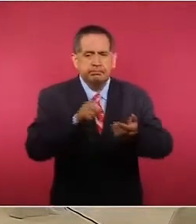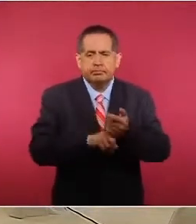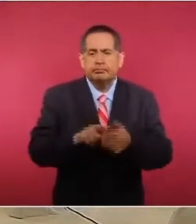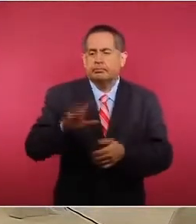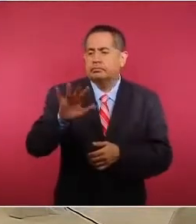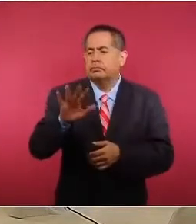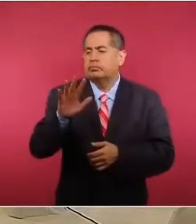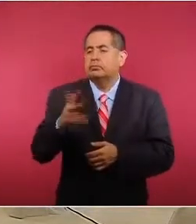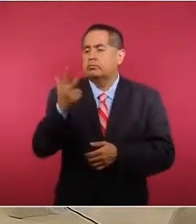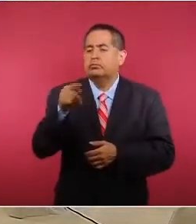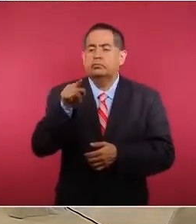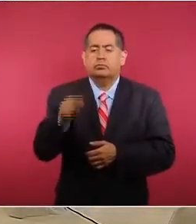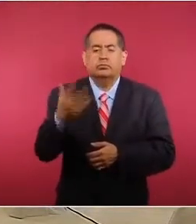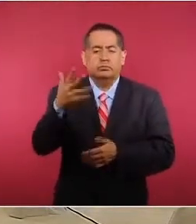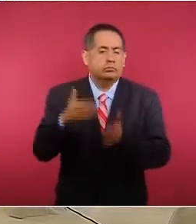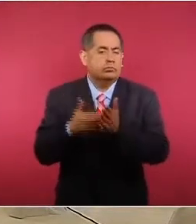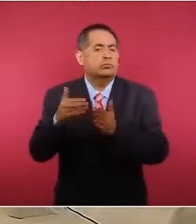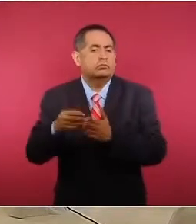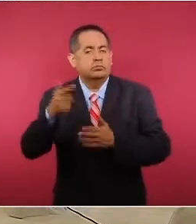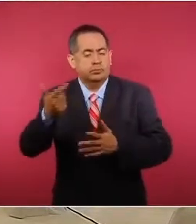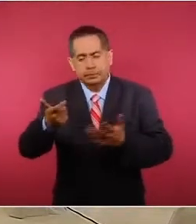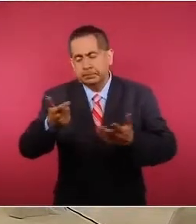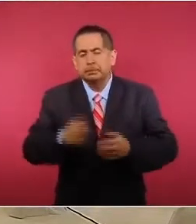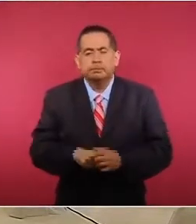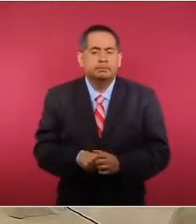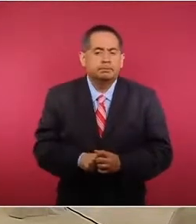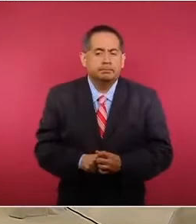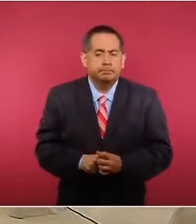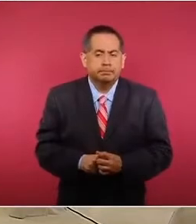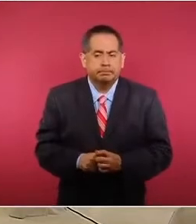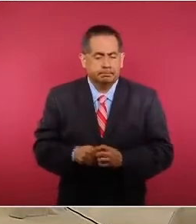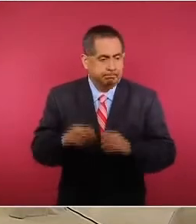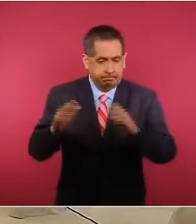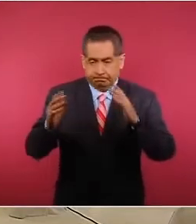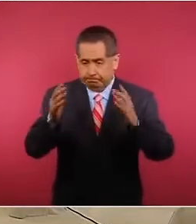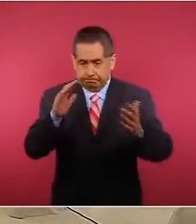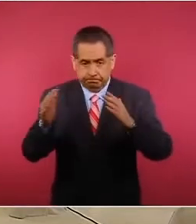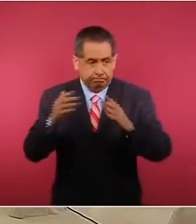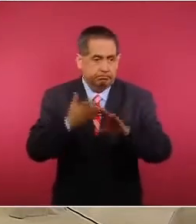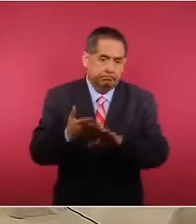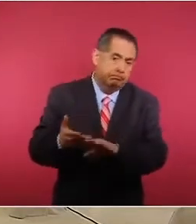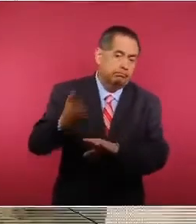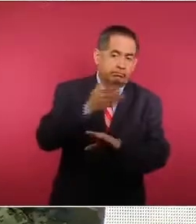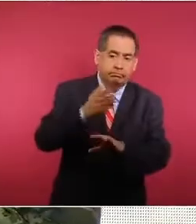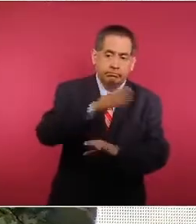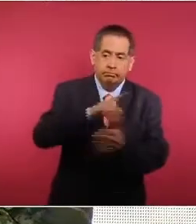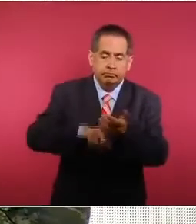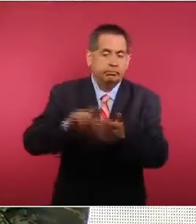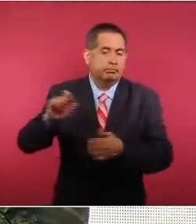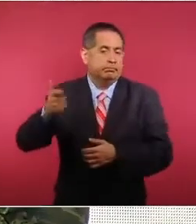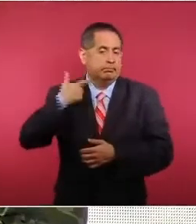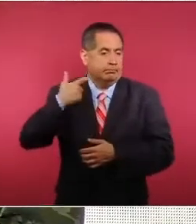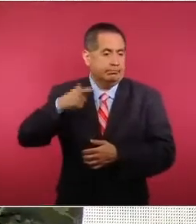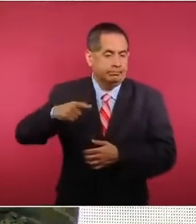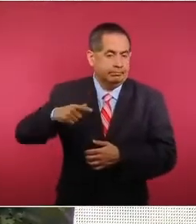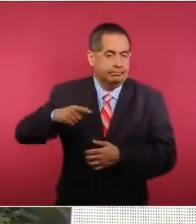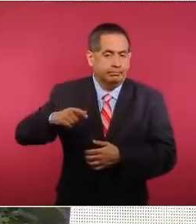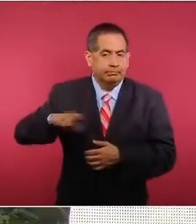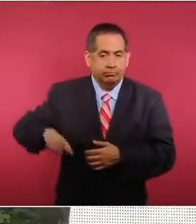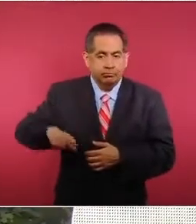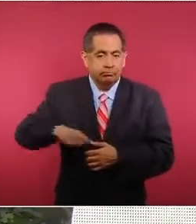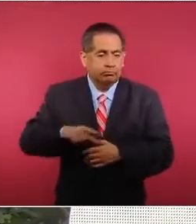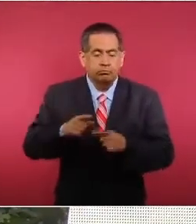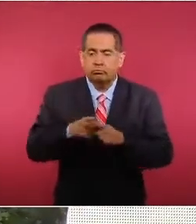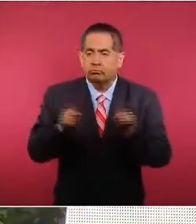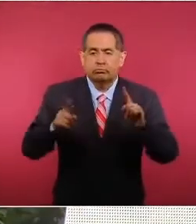de 58.5 millones de pesos. Comparado con lo que se gastaron en la administración pasada, son